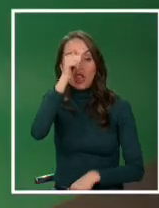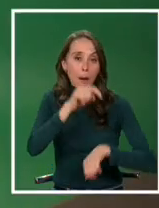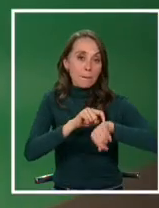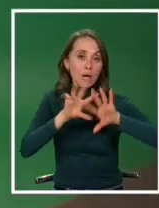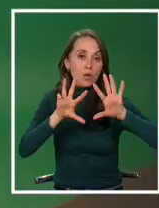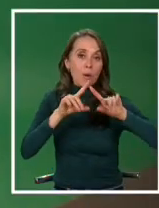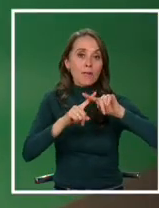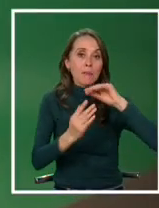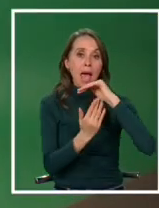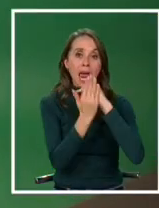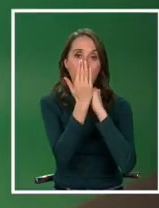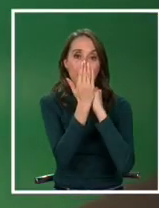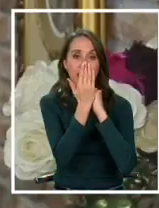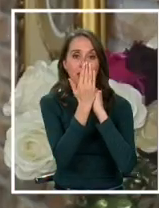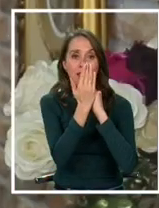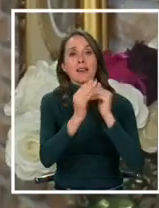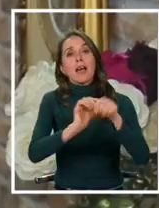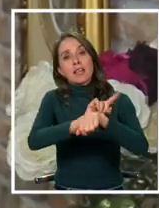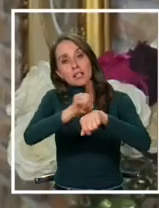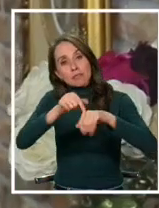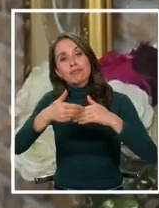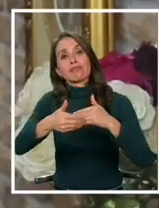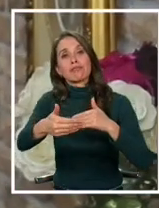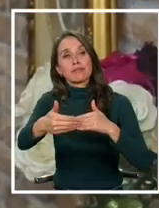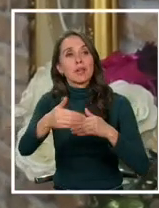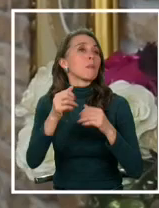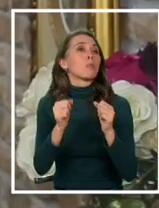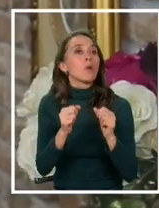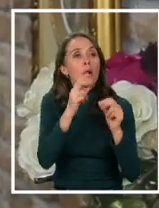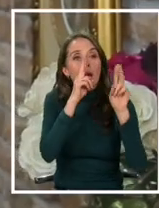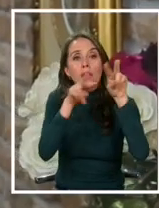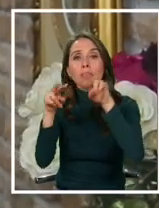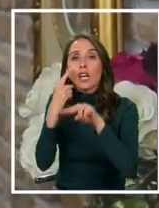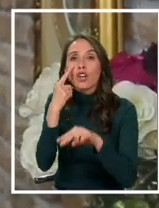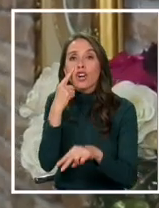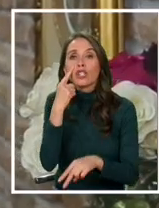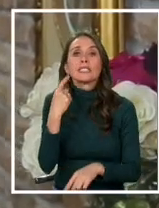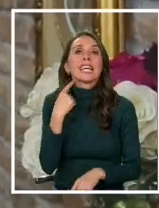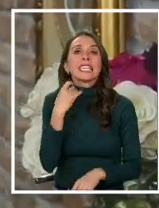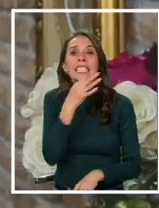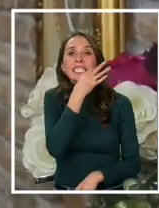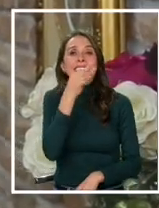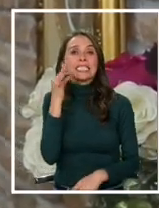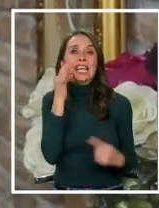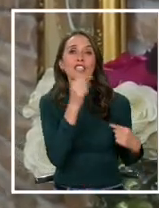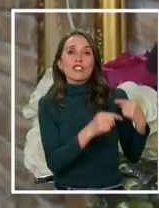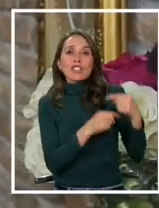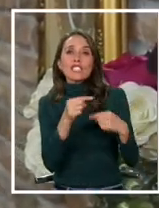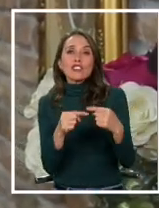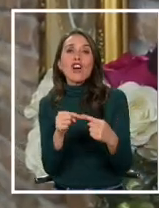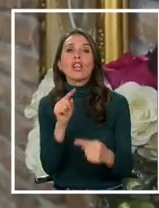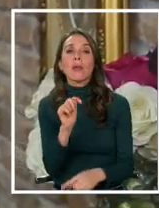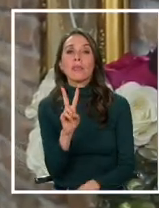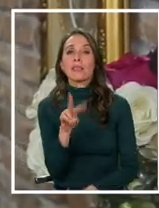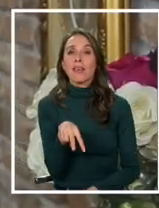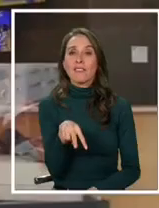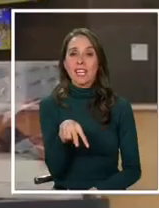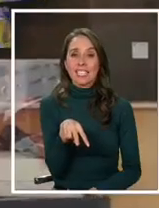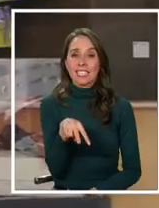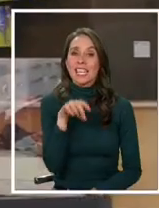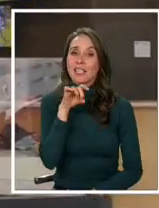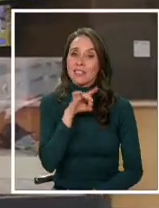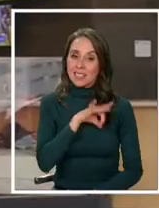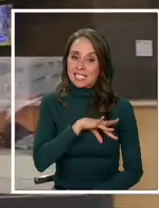las 99:30 de la mañana Bueno vamos a poder conocer los secretos que han marcado la historia de televisión Nacional de chile